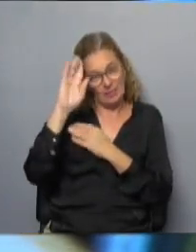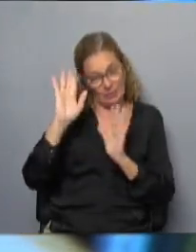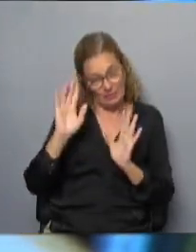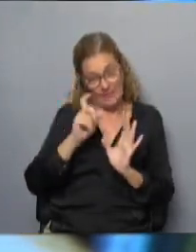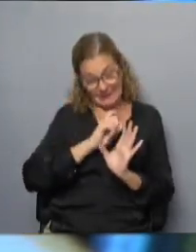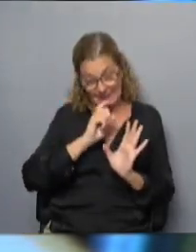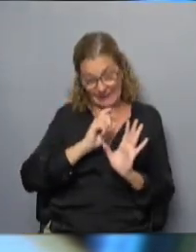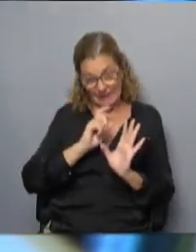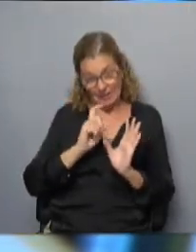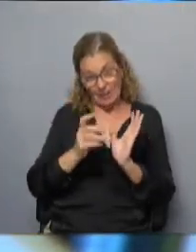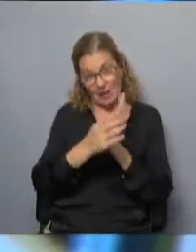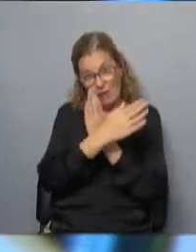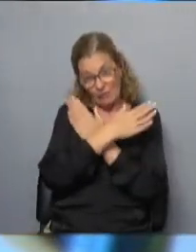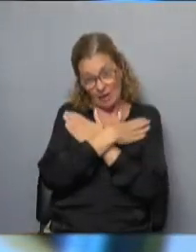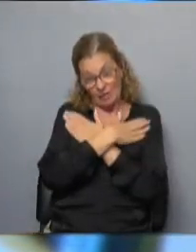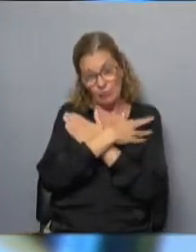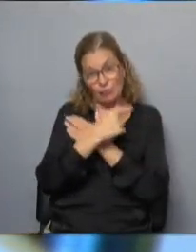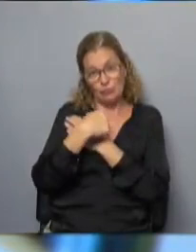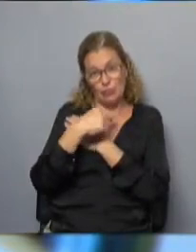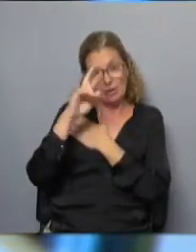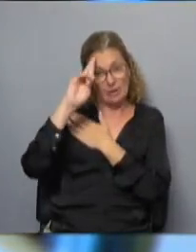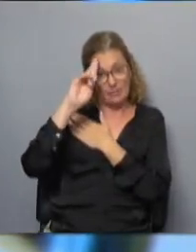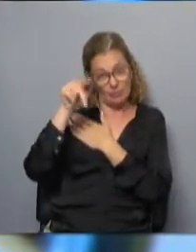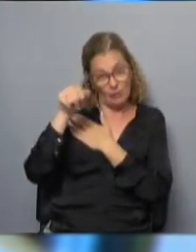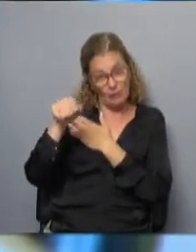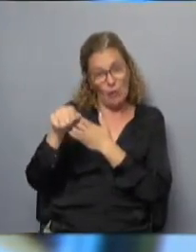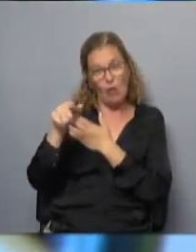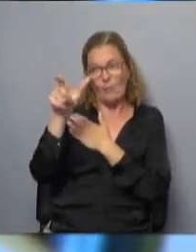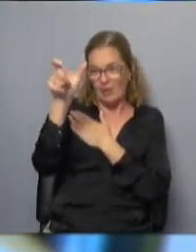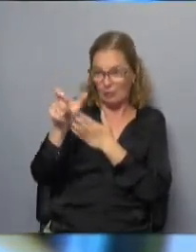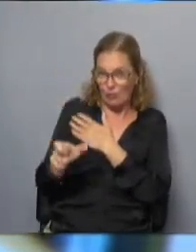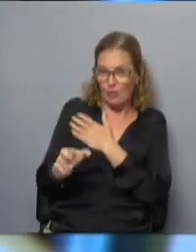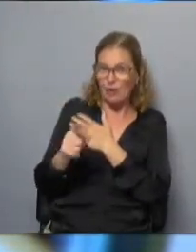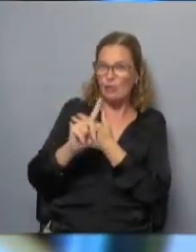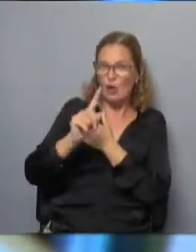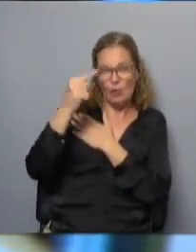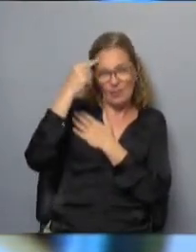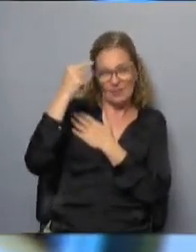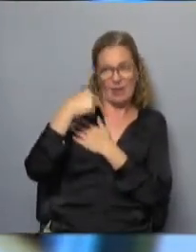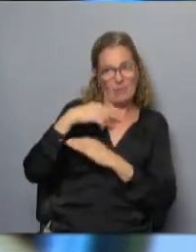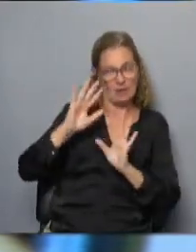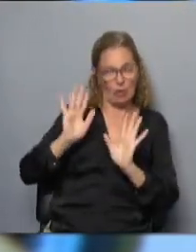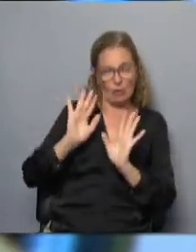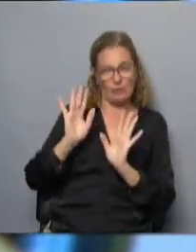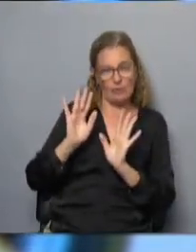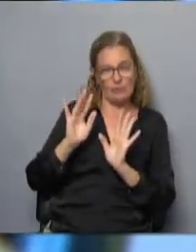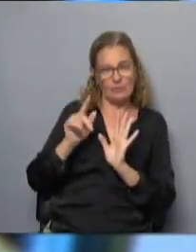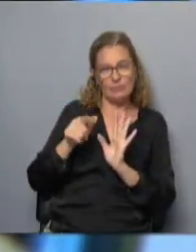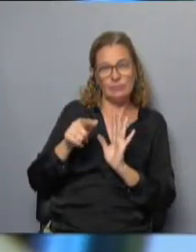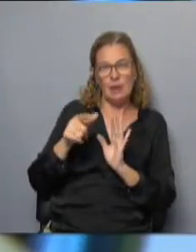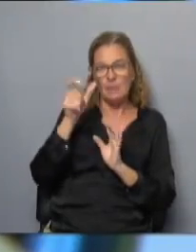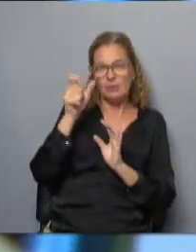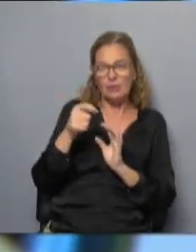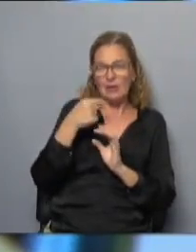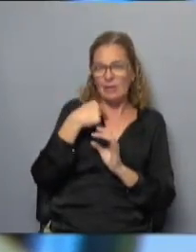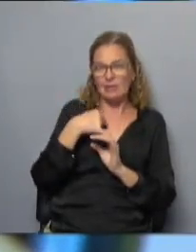el abrazo es parte de todo un respeto yo te respeto lo que hace el respeto lo que sos no lo que pensás de mí hay mucha gente que decía